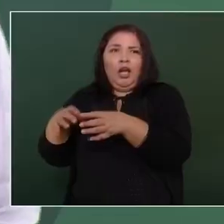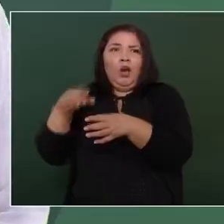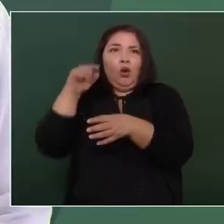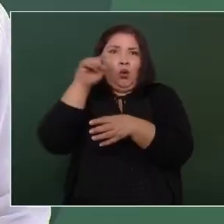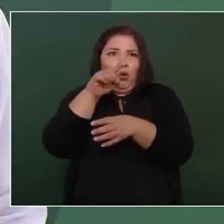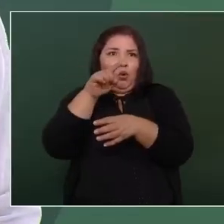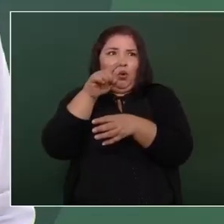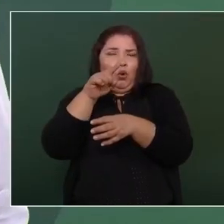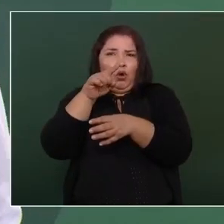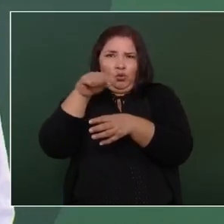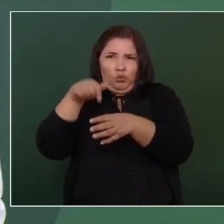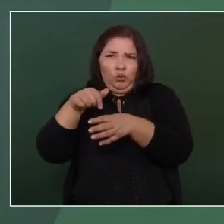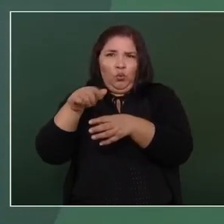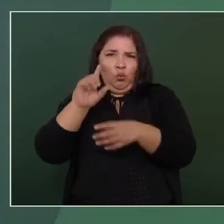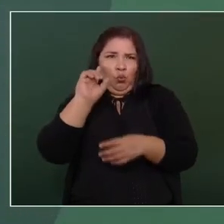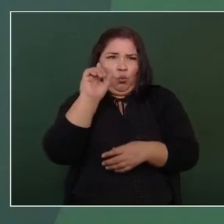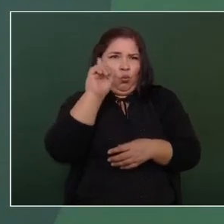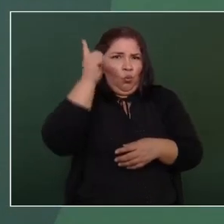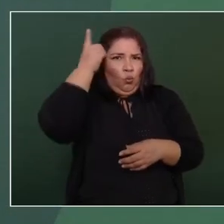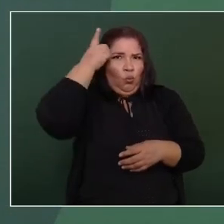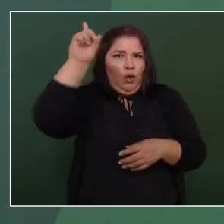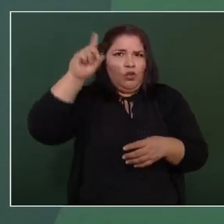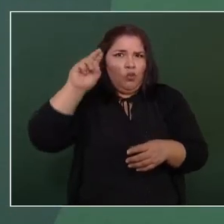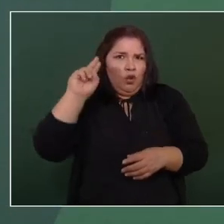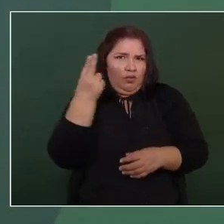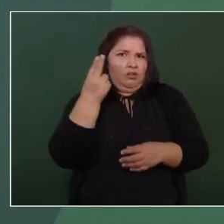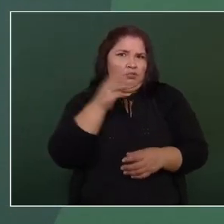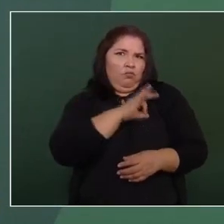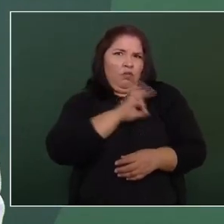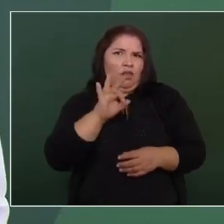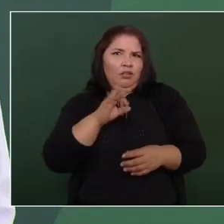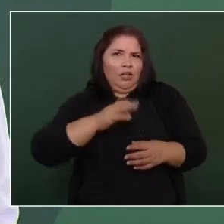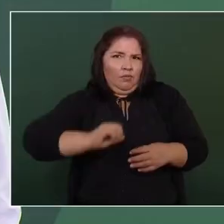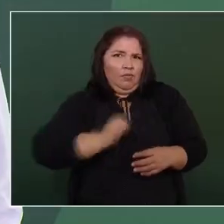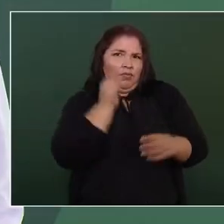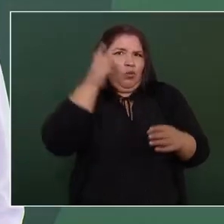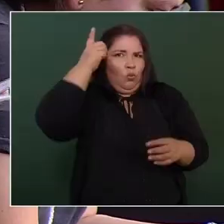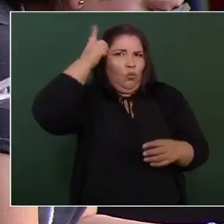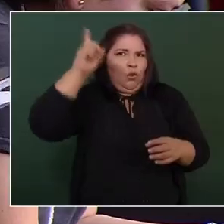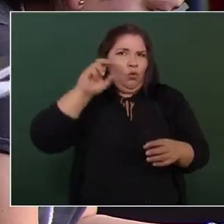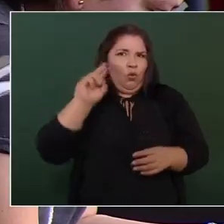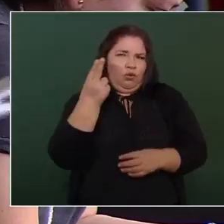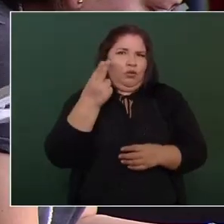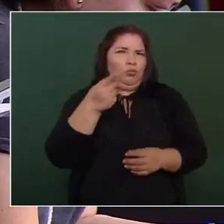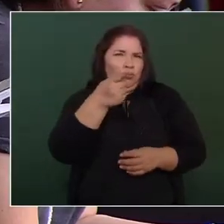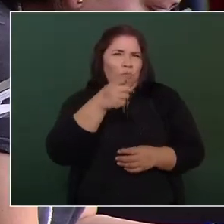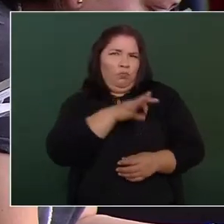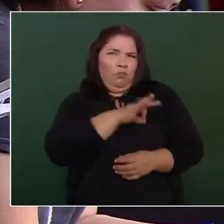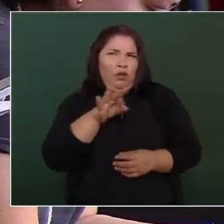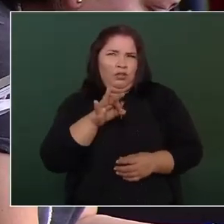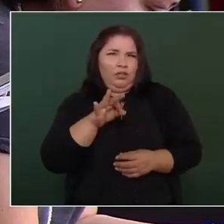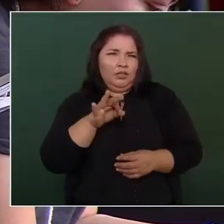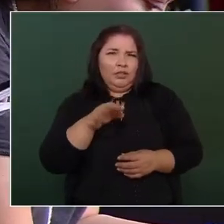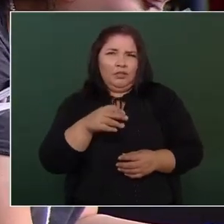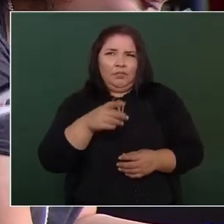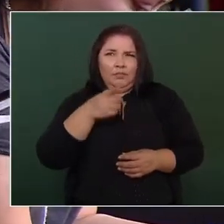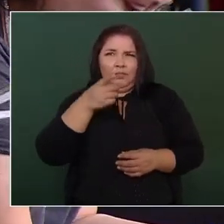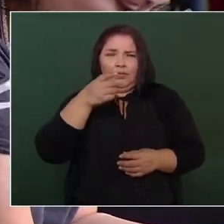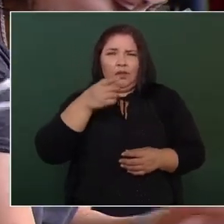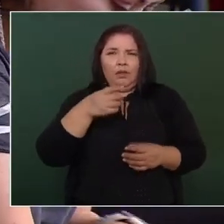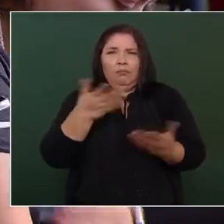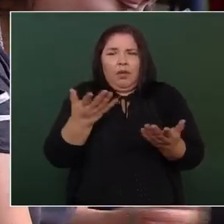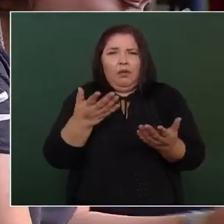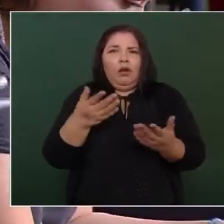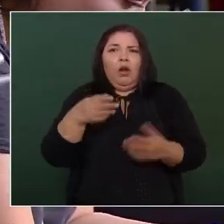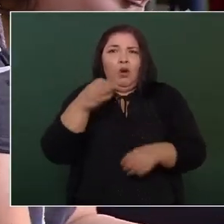quien sea, ¿va a ser dueño de una universidad? ¿Se puede adueñar? Es una pregunta que a lo mejor no sé si pueda contestarme usted, pero hay una